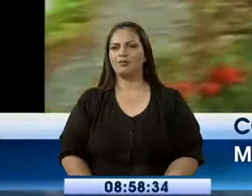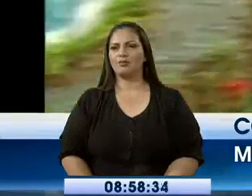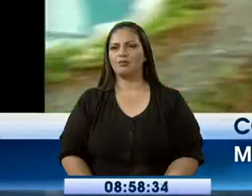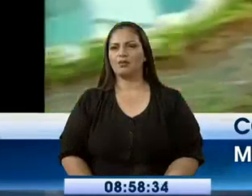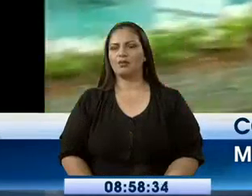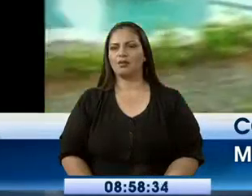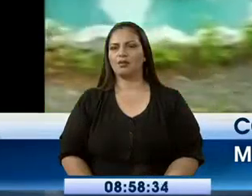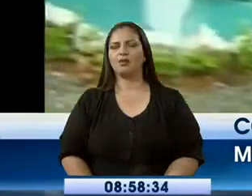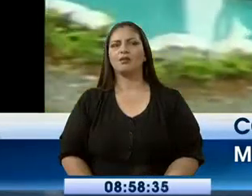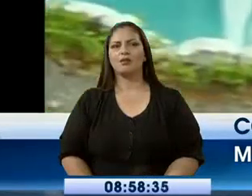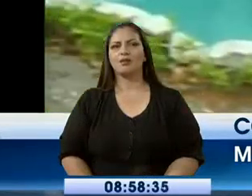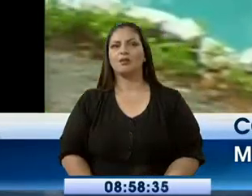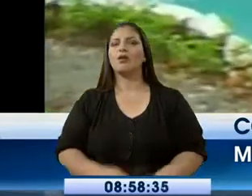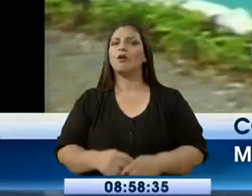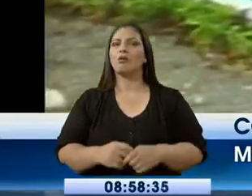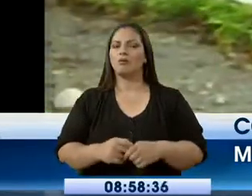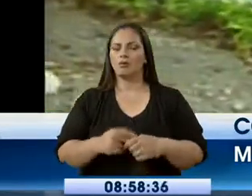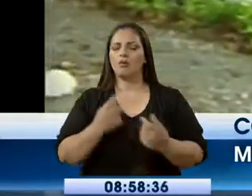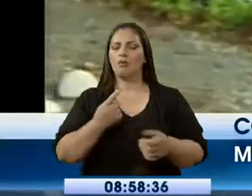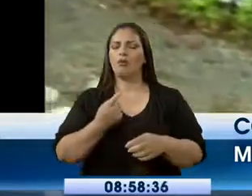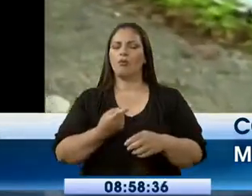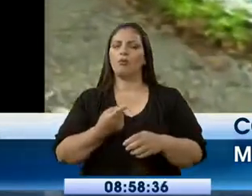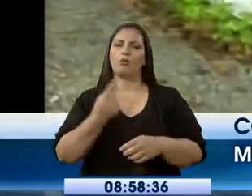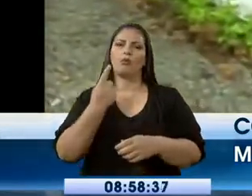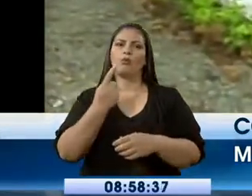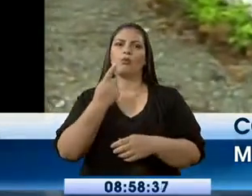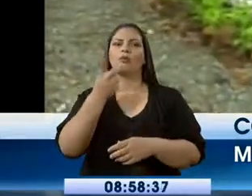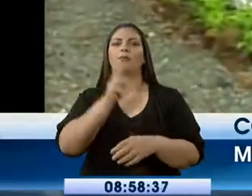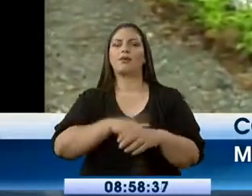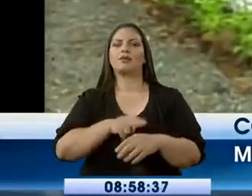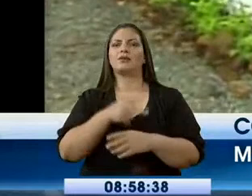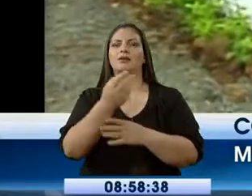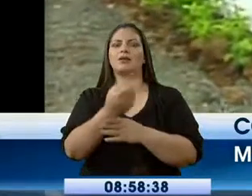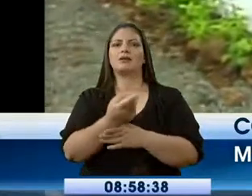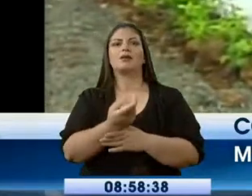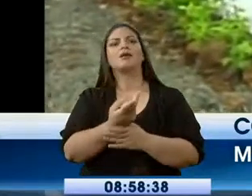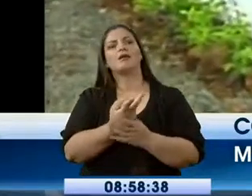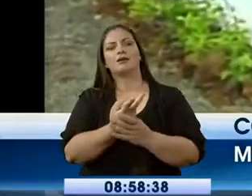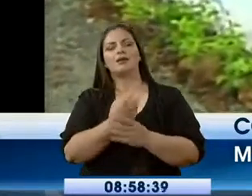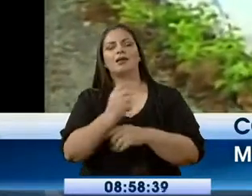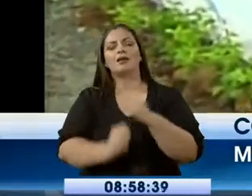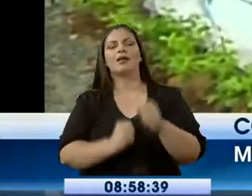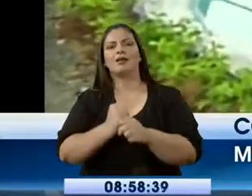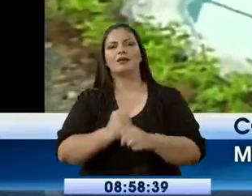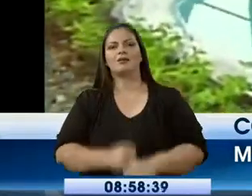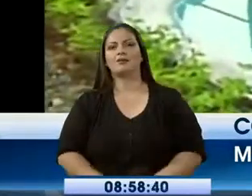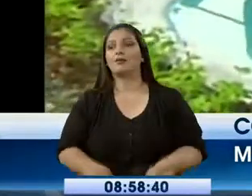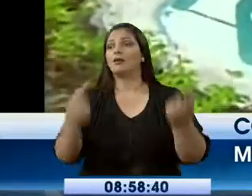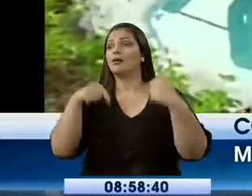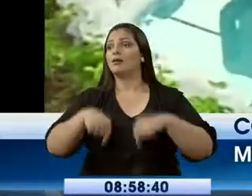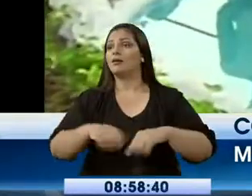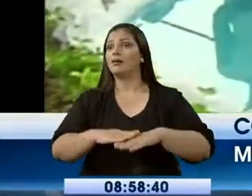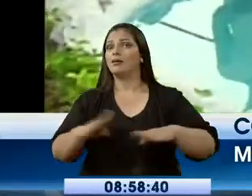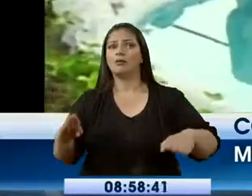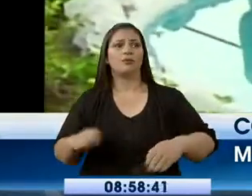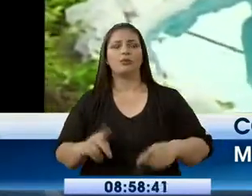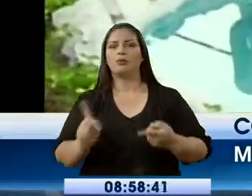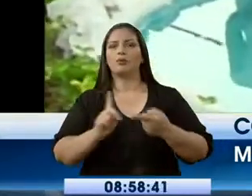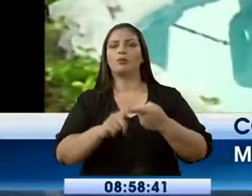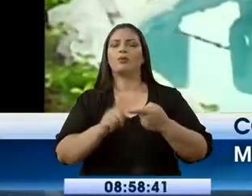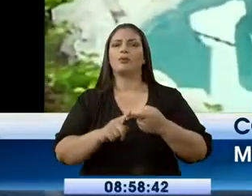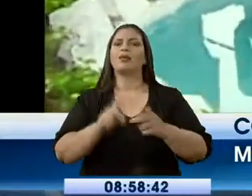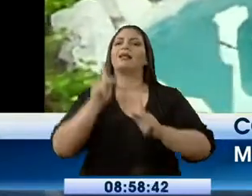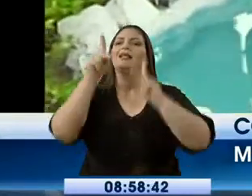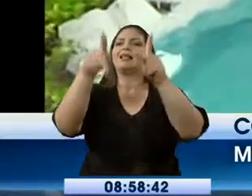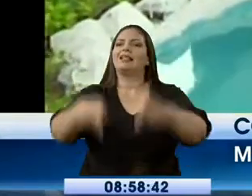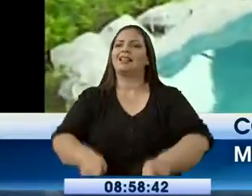barrios participando, hoy estamos aquí en la cooperativa Pablo Neruda, pero permíteme decirte, Enrique, que también hay en Bastión Popular, también estamos en la